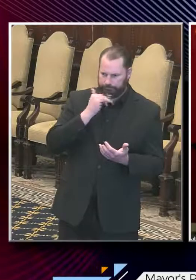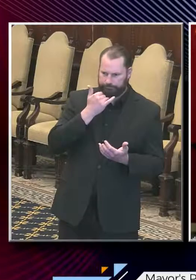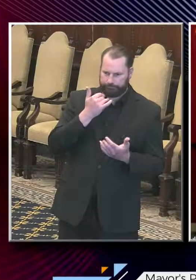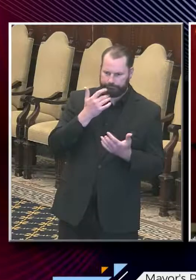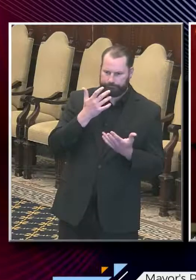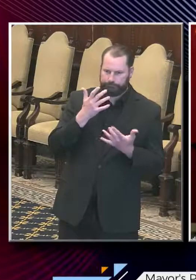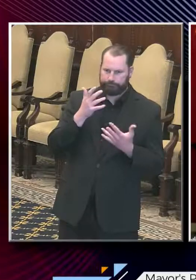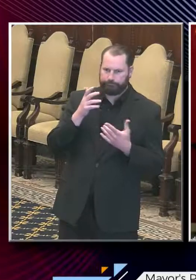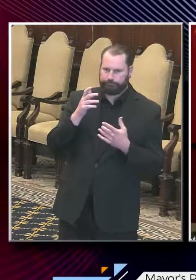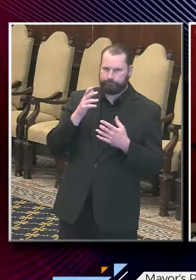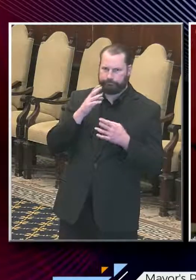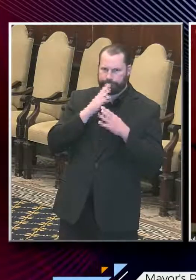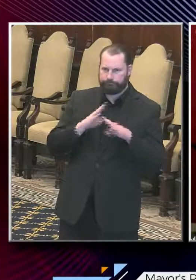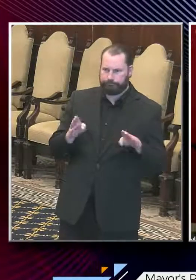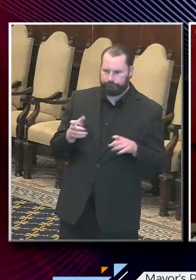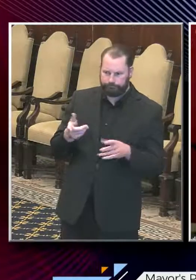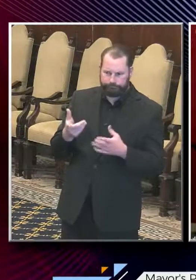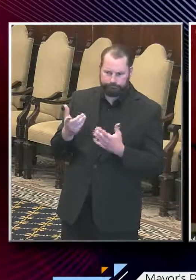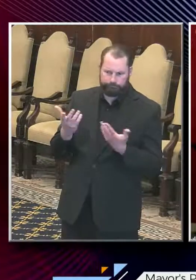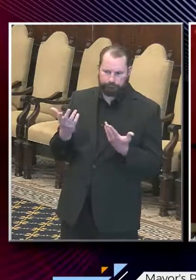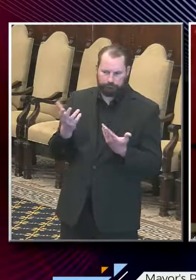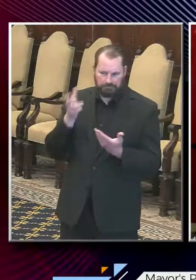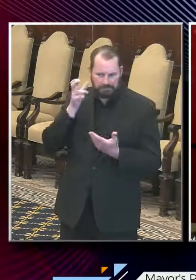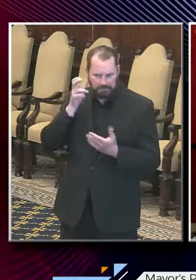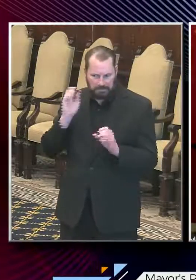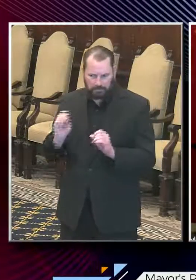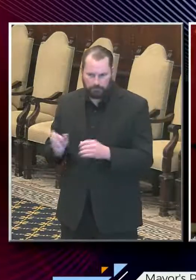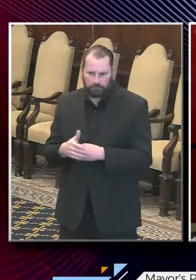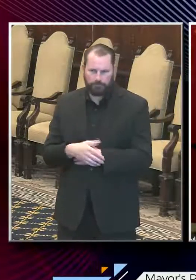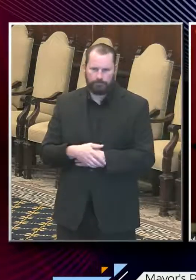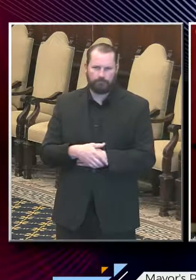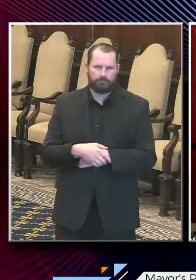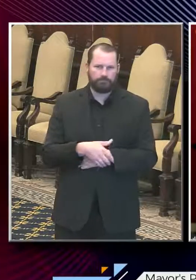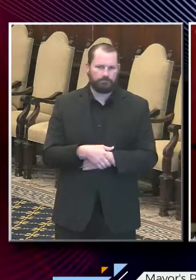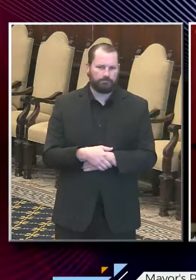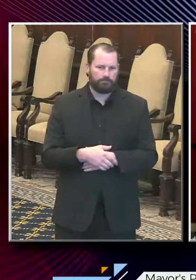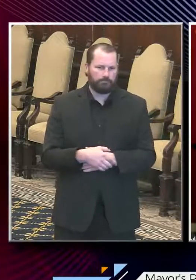Perla no se te puede oír parece que ya has apagado el micrófono